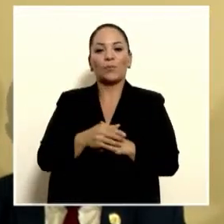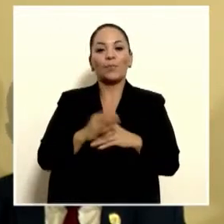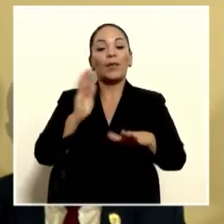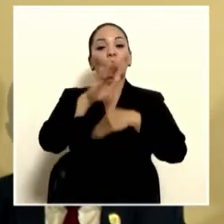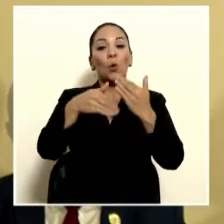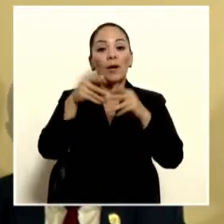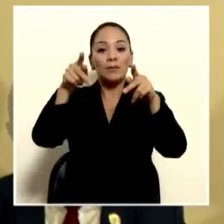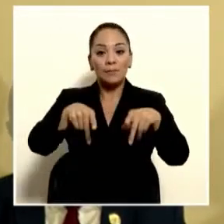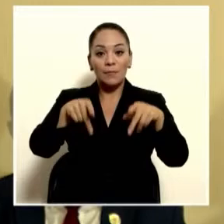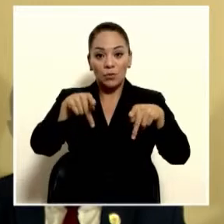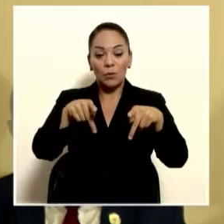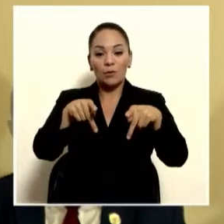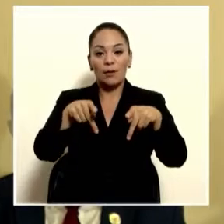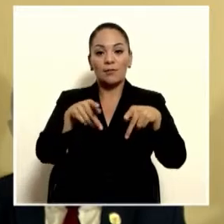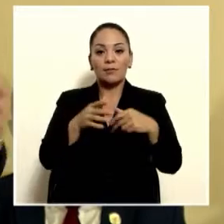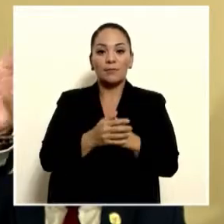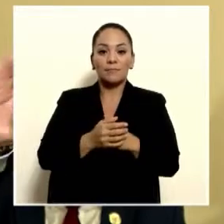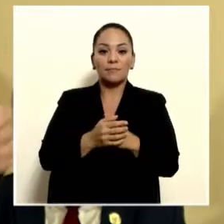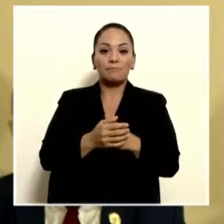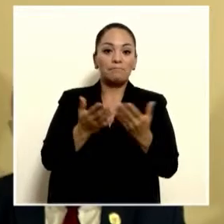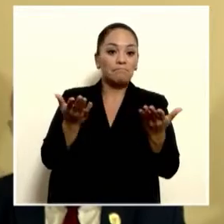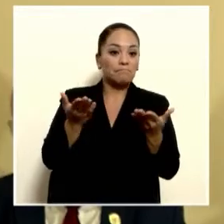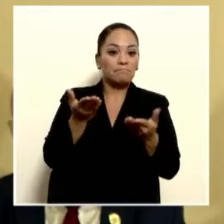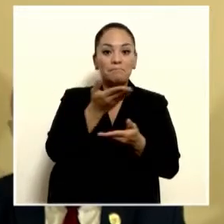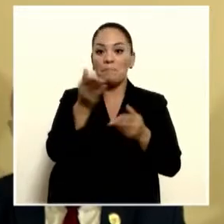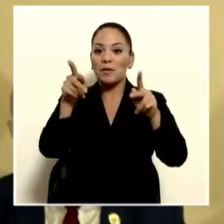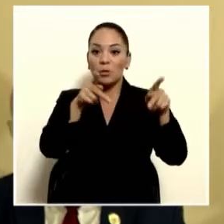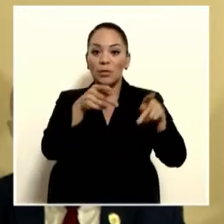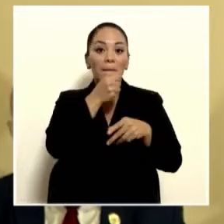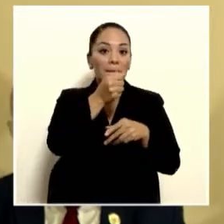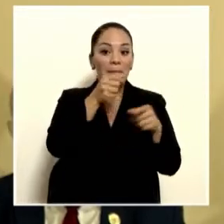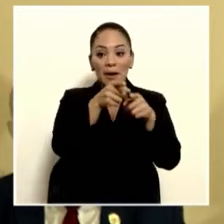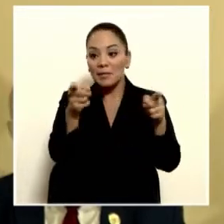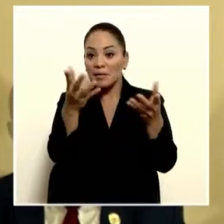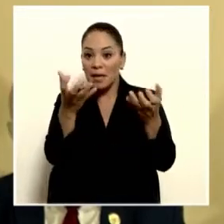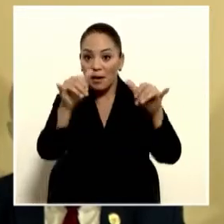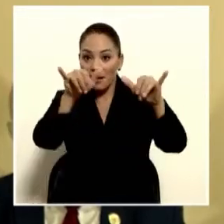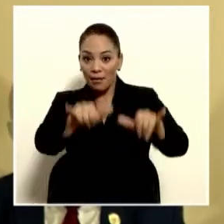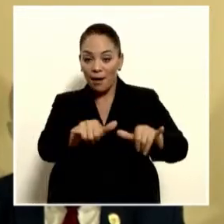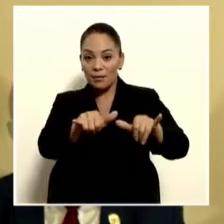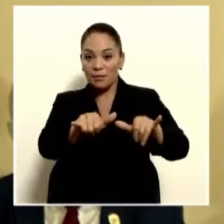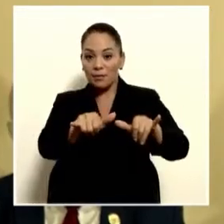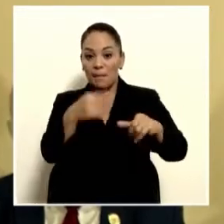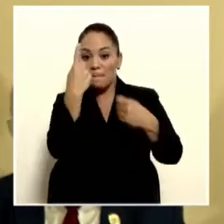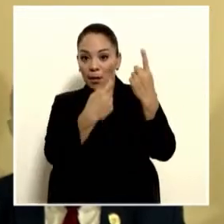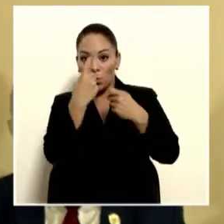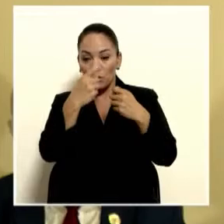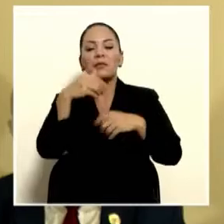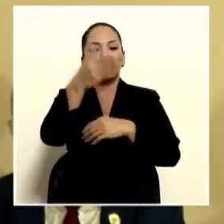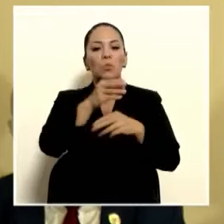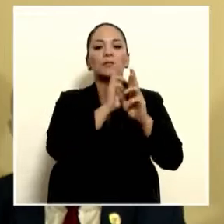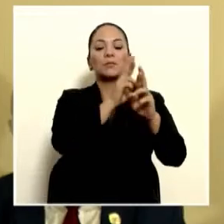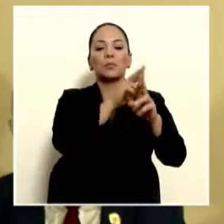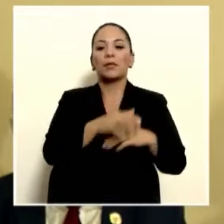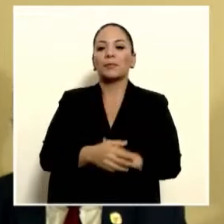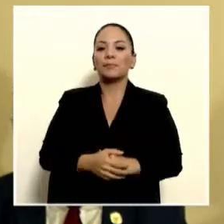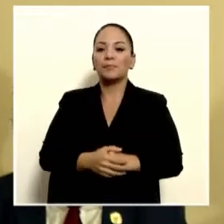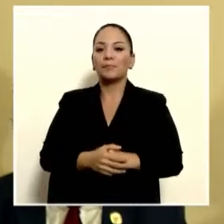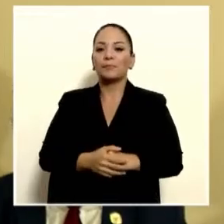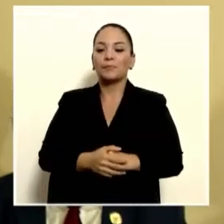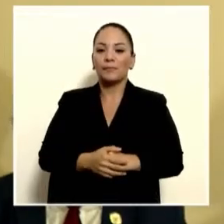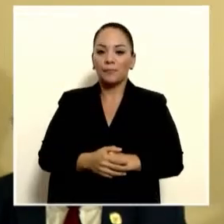quieran todavía quedarse, los señores de la prensa, contestaríamos preguntas luego de eso. Perdón que me